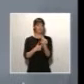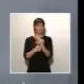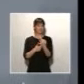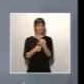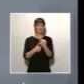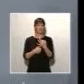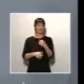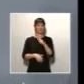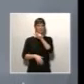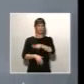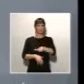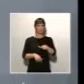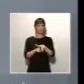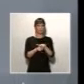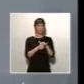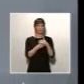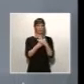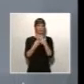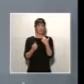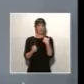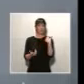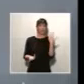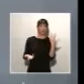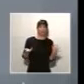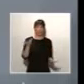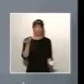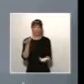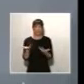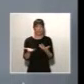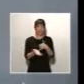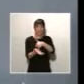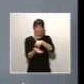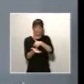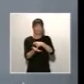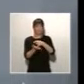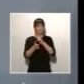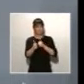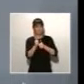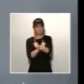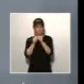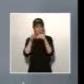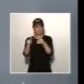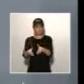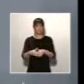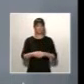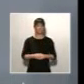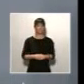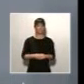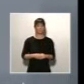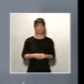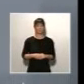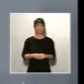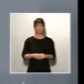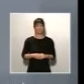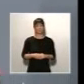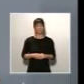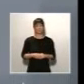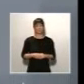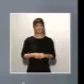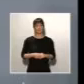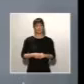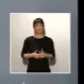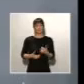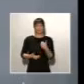situación de más desvalimiento, es decir, a aquellos más débiles. Bueno, yo, respecto a esto, como